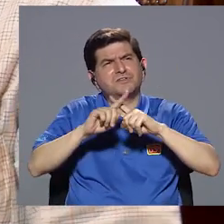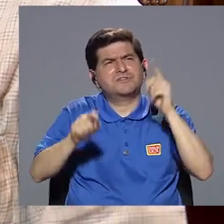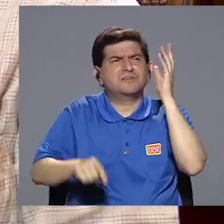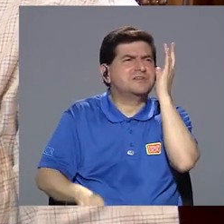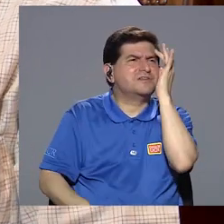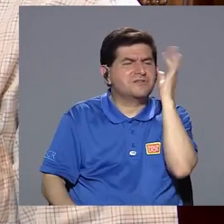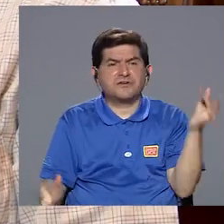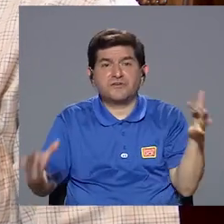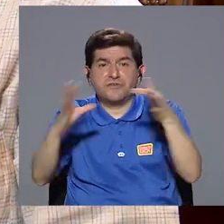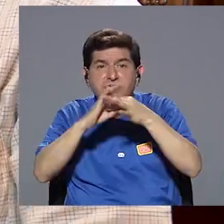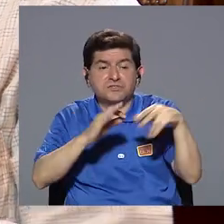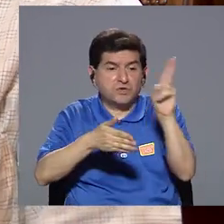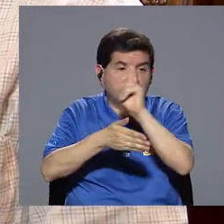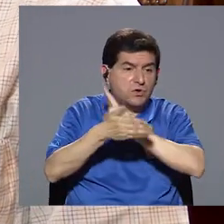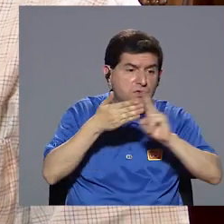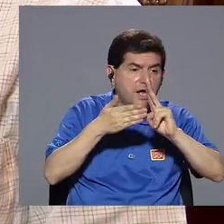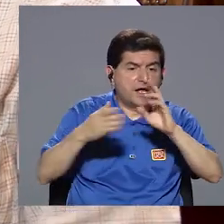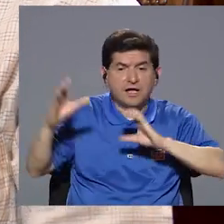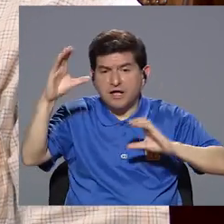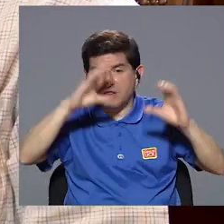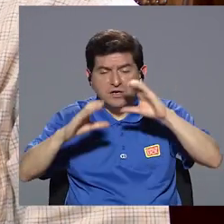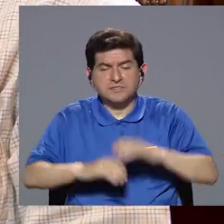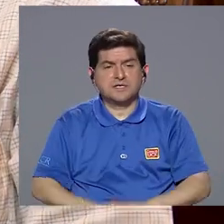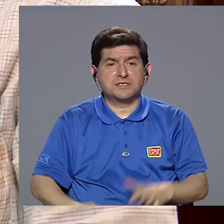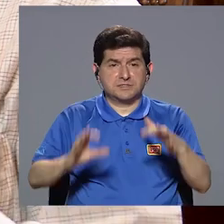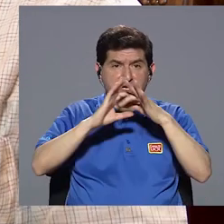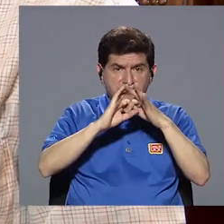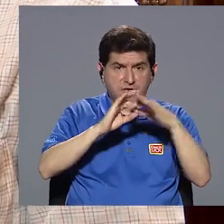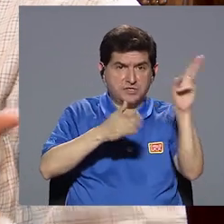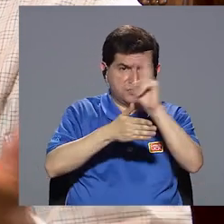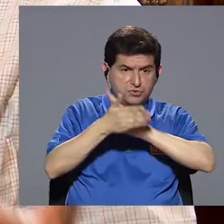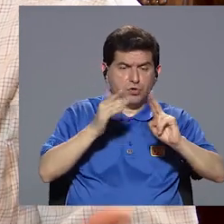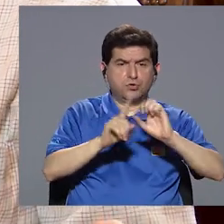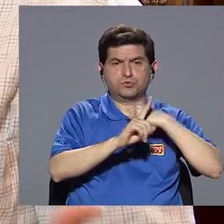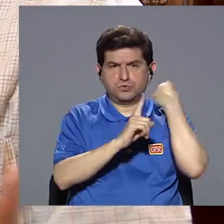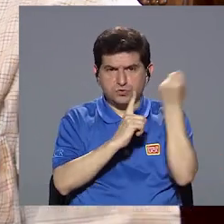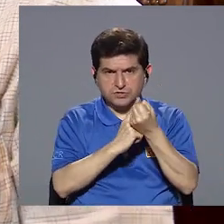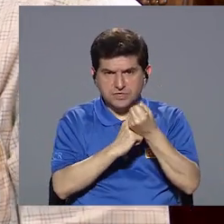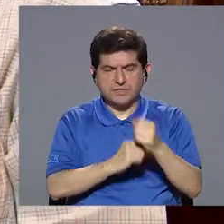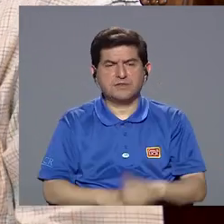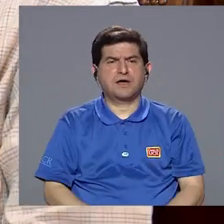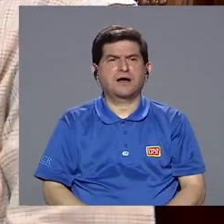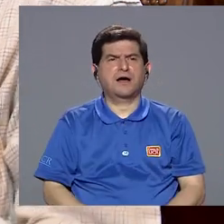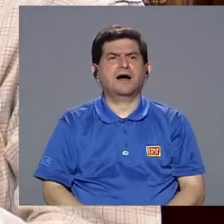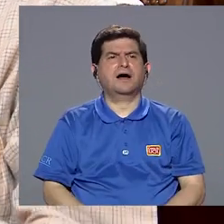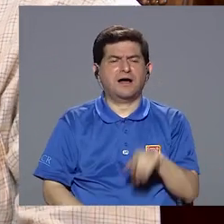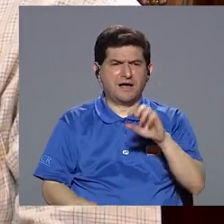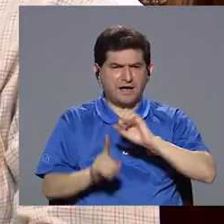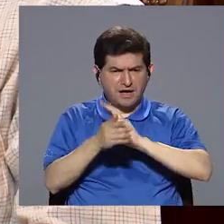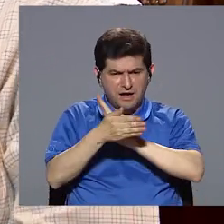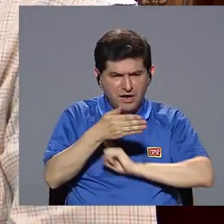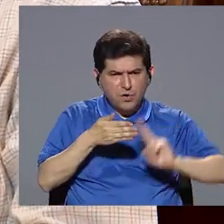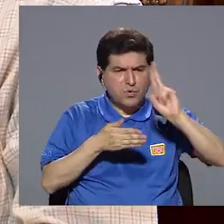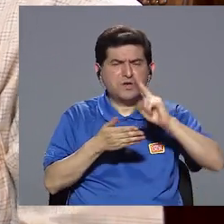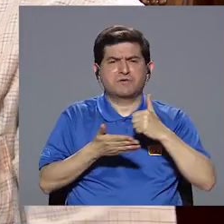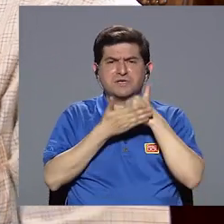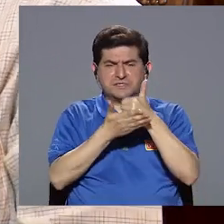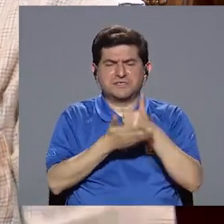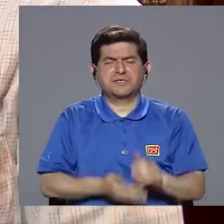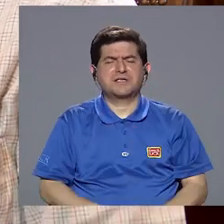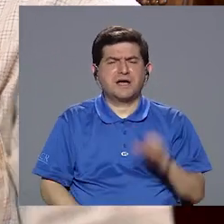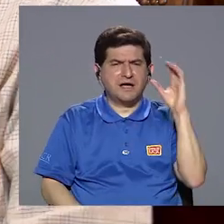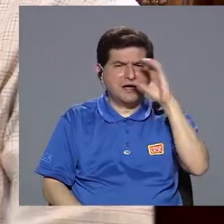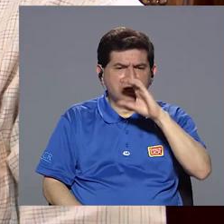de reflexiones y preocupaciones sobre la universidad la ciencia las relaciones de la universidad con la sociedad como la ciencia puede ayudar a la búsqueda del bien